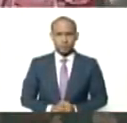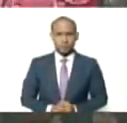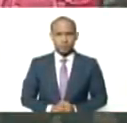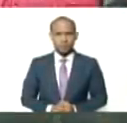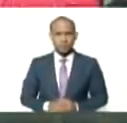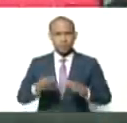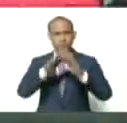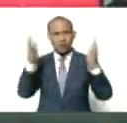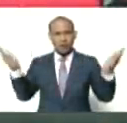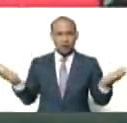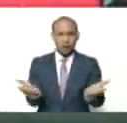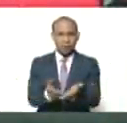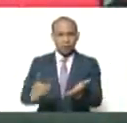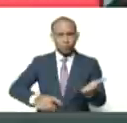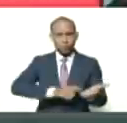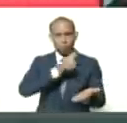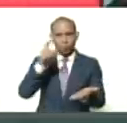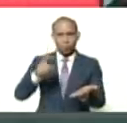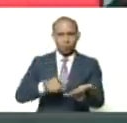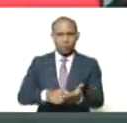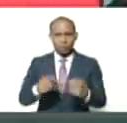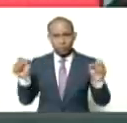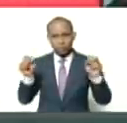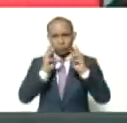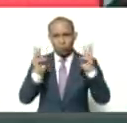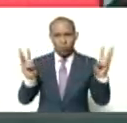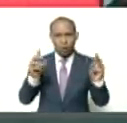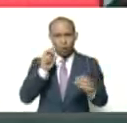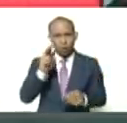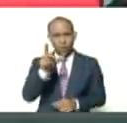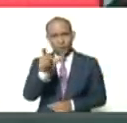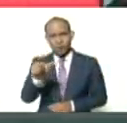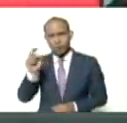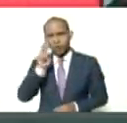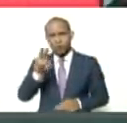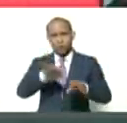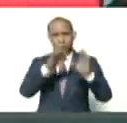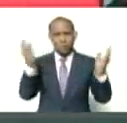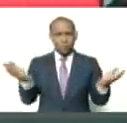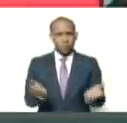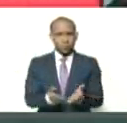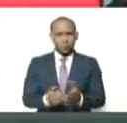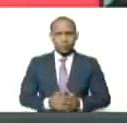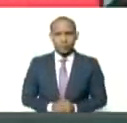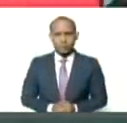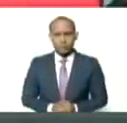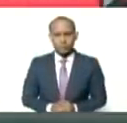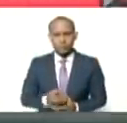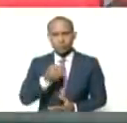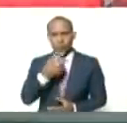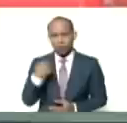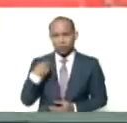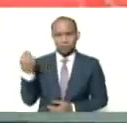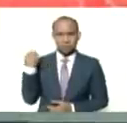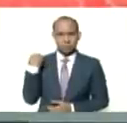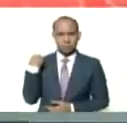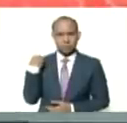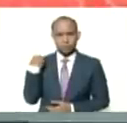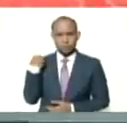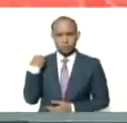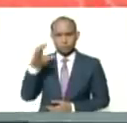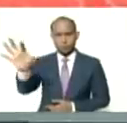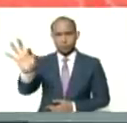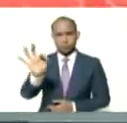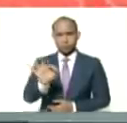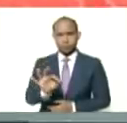el mundo entero. Impresionante la gente que nos ve desde el mundo. Así que bueno, me han dicho que designaron a una